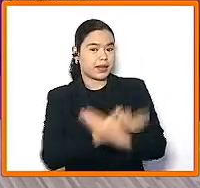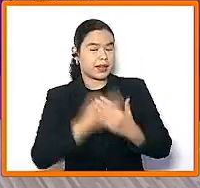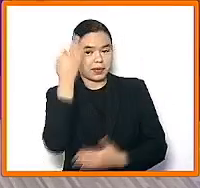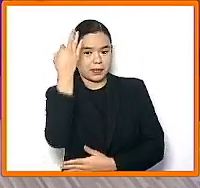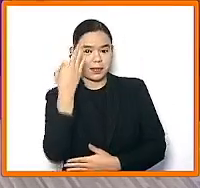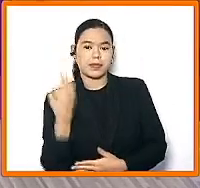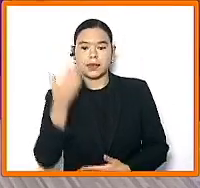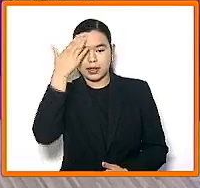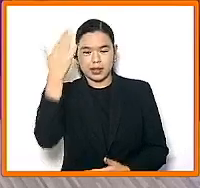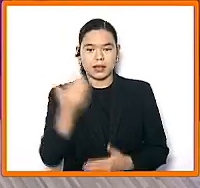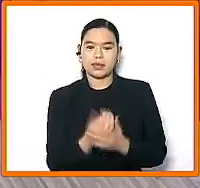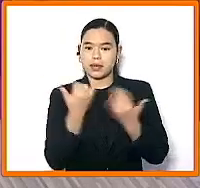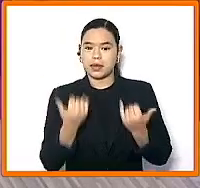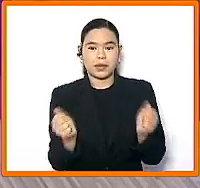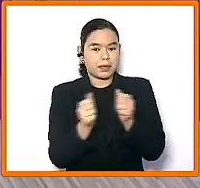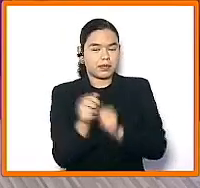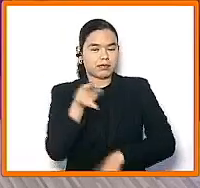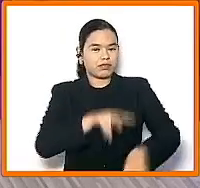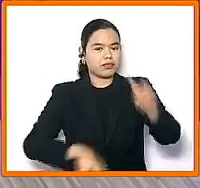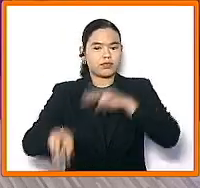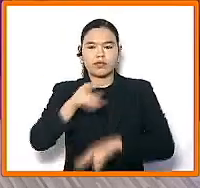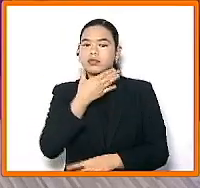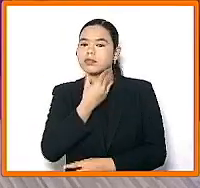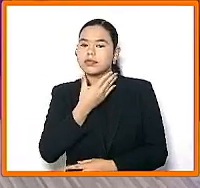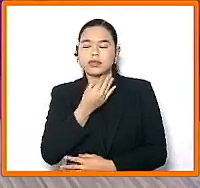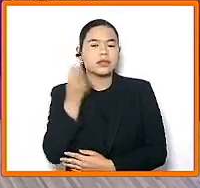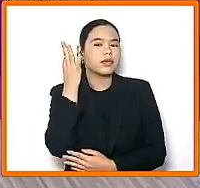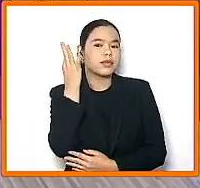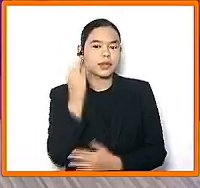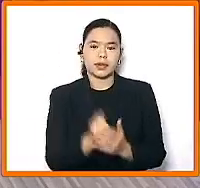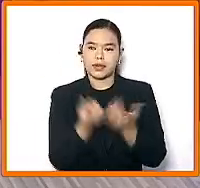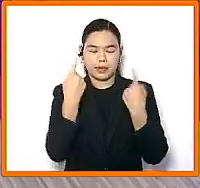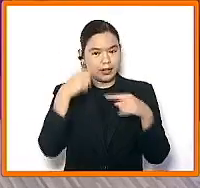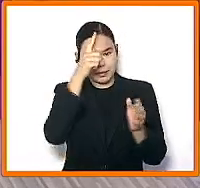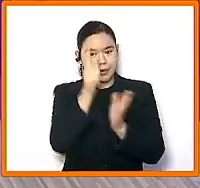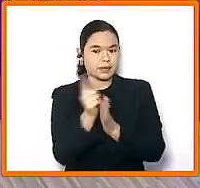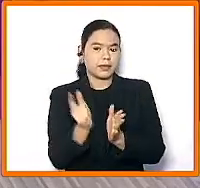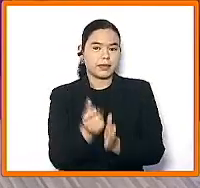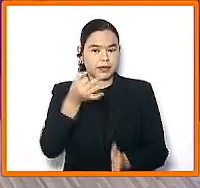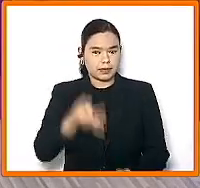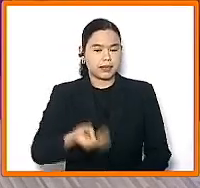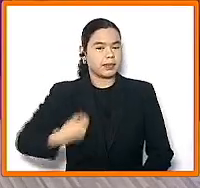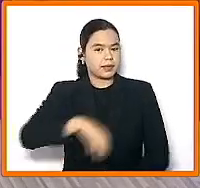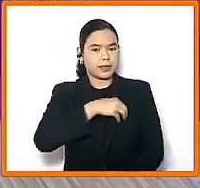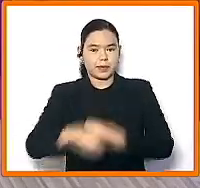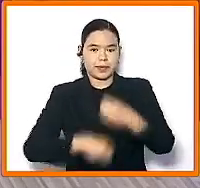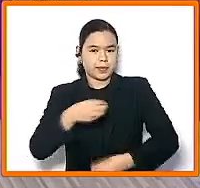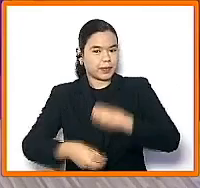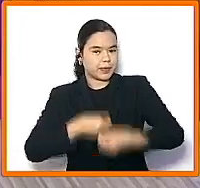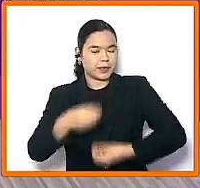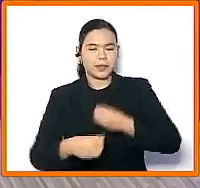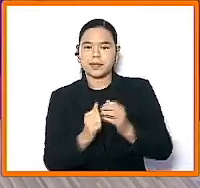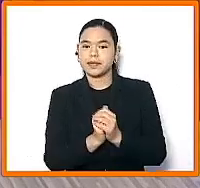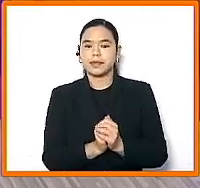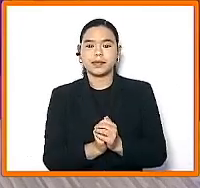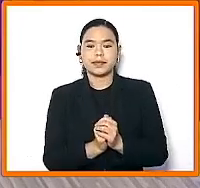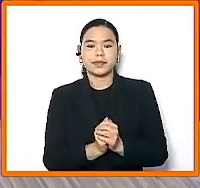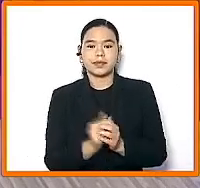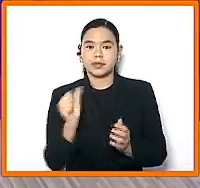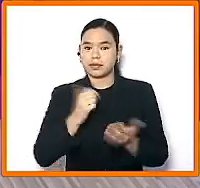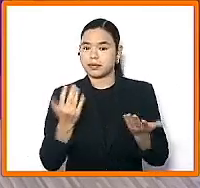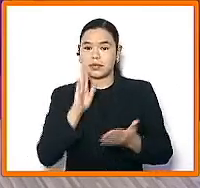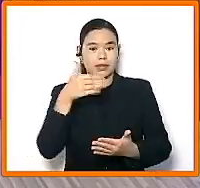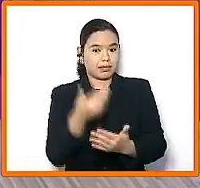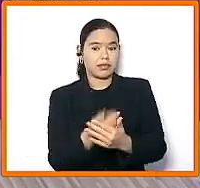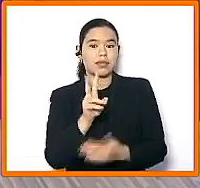Francini Zúñiga y nos encontramos también en compañía de nuestra auditora y notario, quienes están para dar transparencia a cada uno de nuestros sorteos.